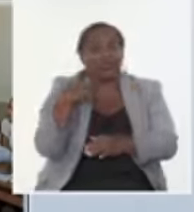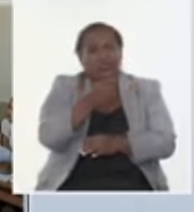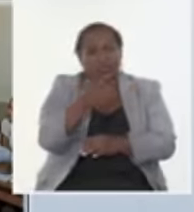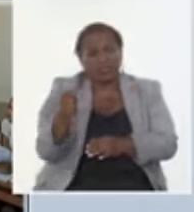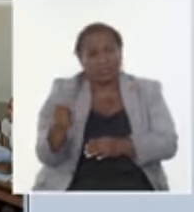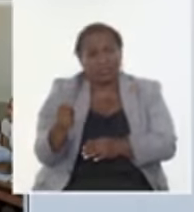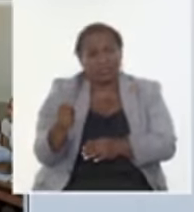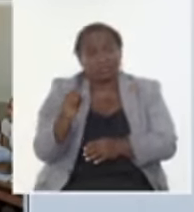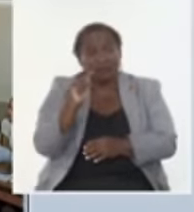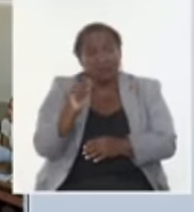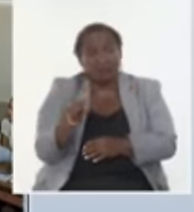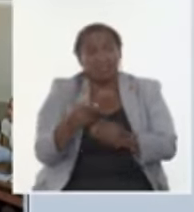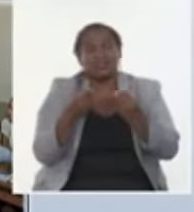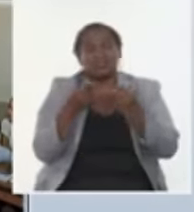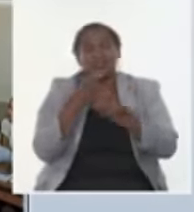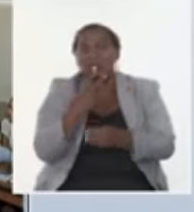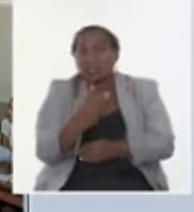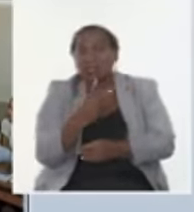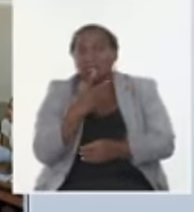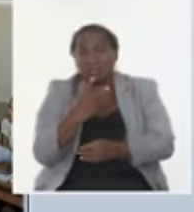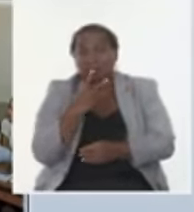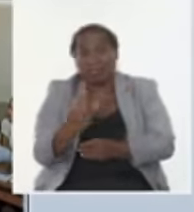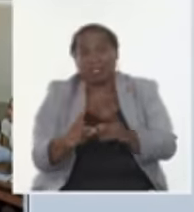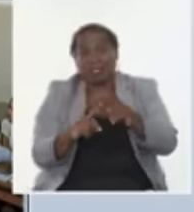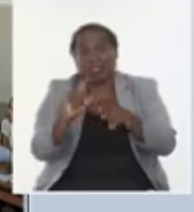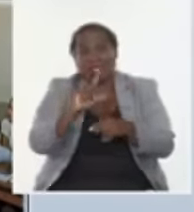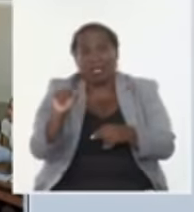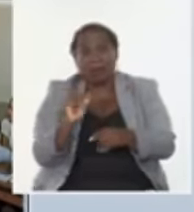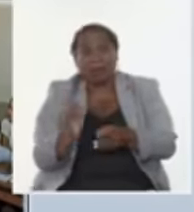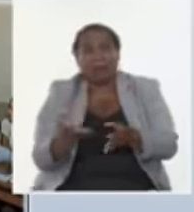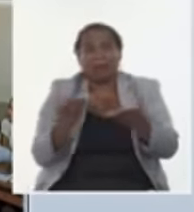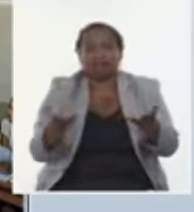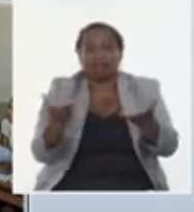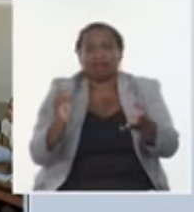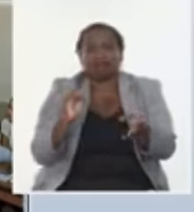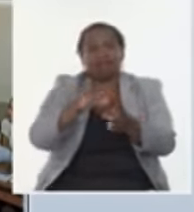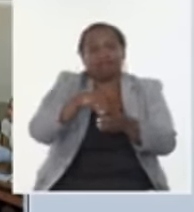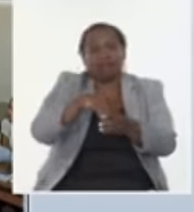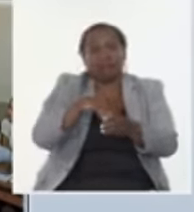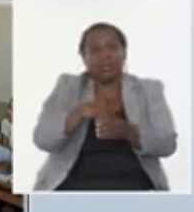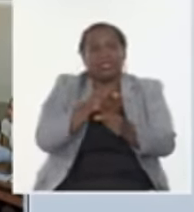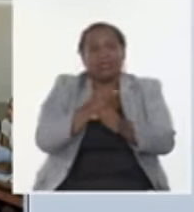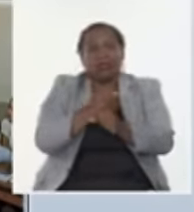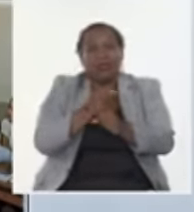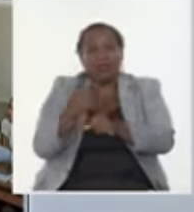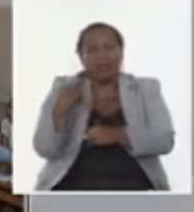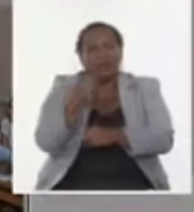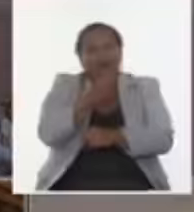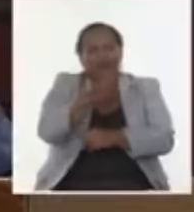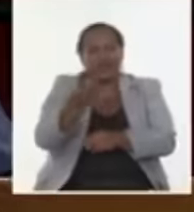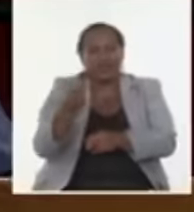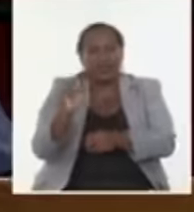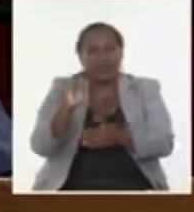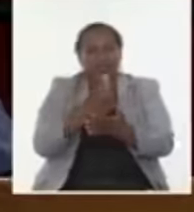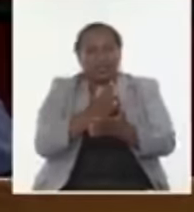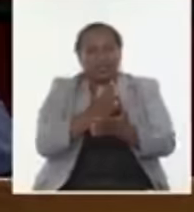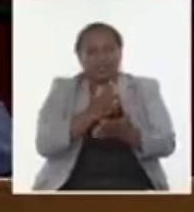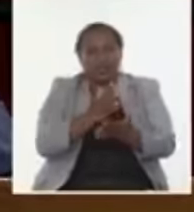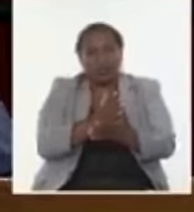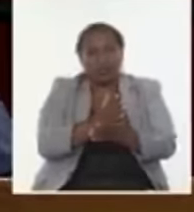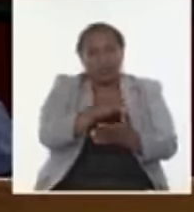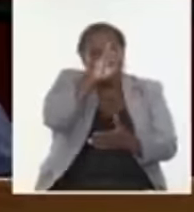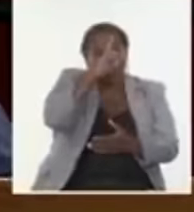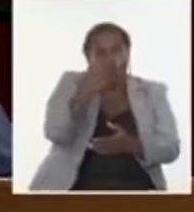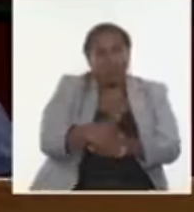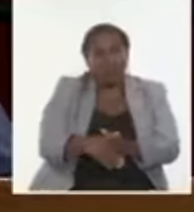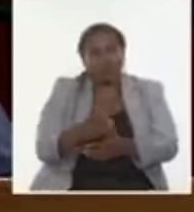las acciones para incentivar la incorporación y permanencia de los trabajadores en estos sectores priorizados de la